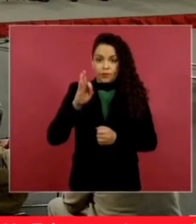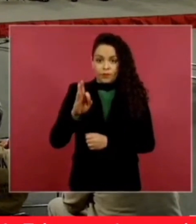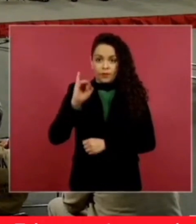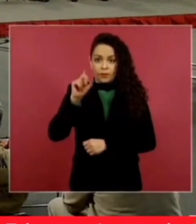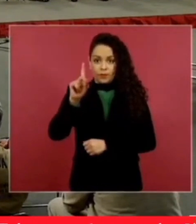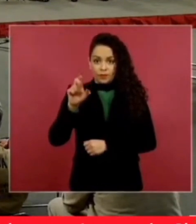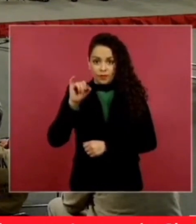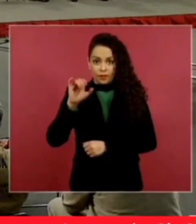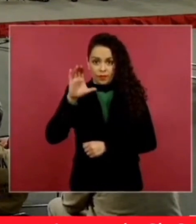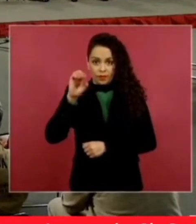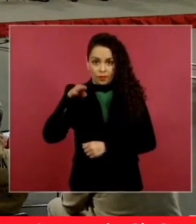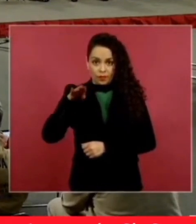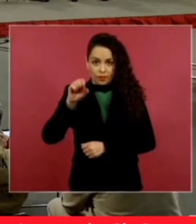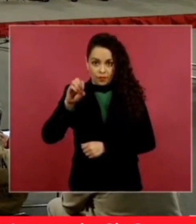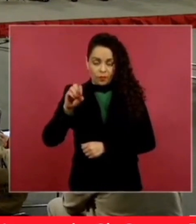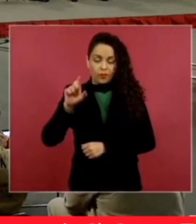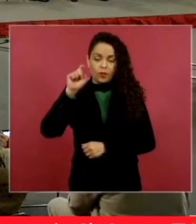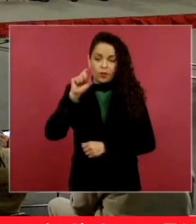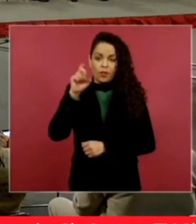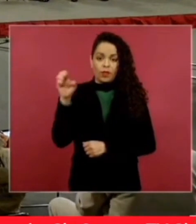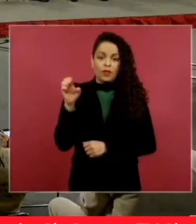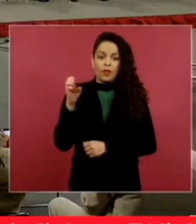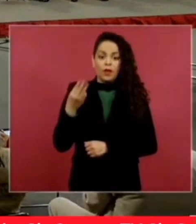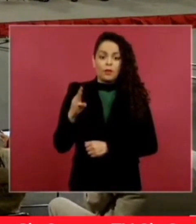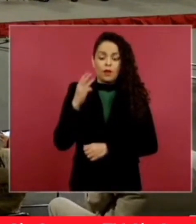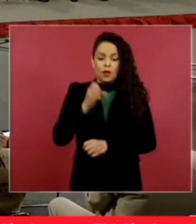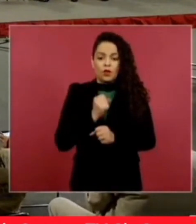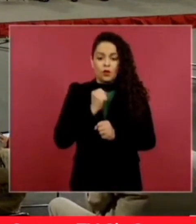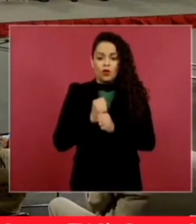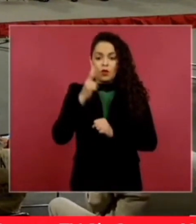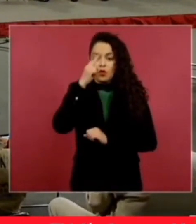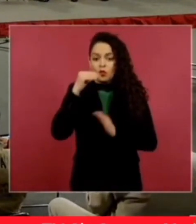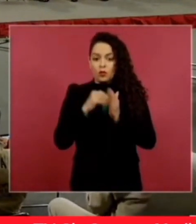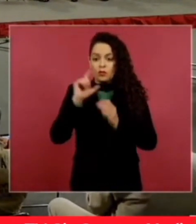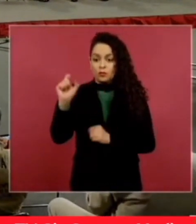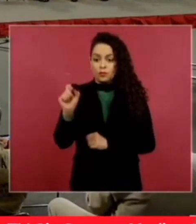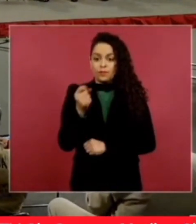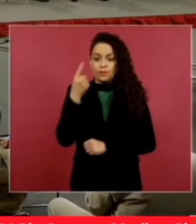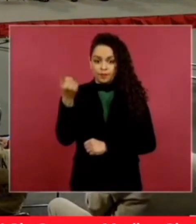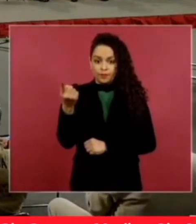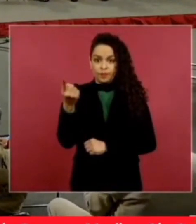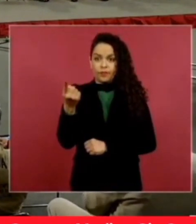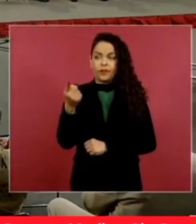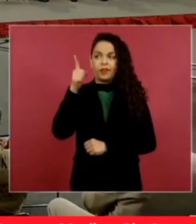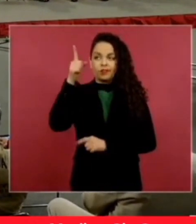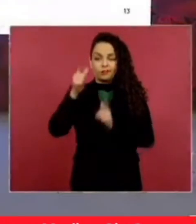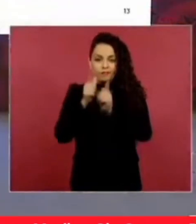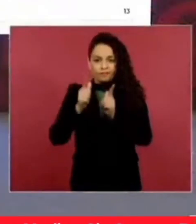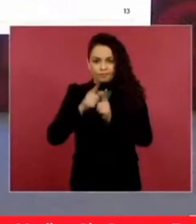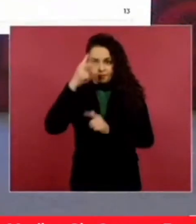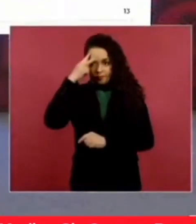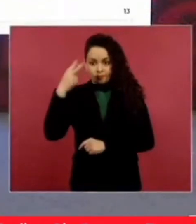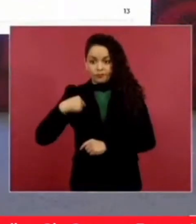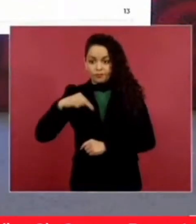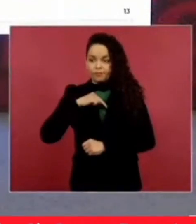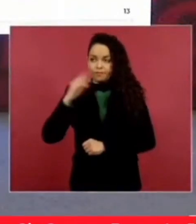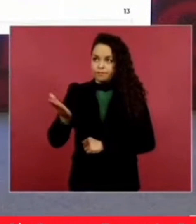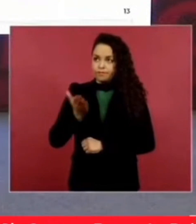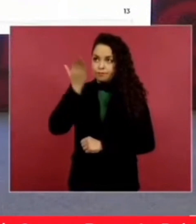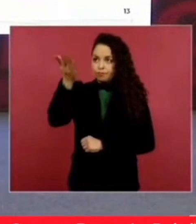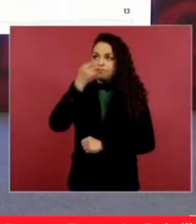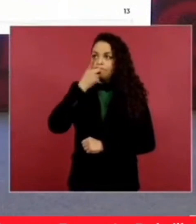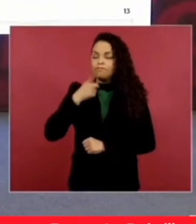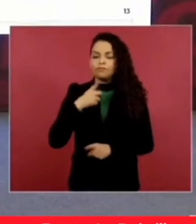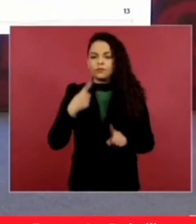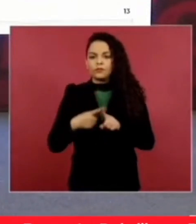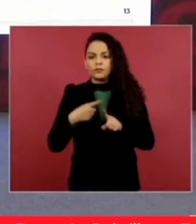20 de mayo 2021, nosotros solicitamos a Grupo México la designación de los integrantes del